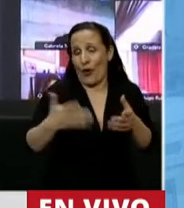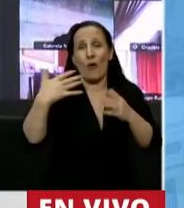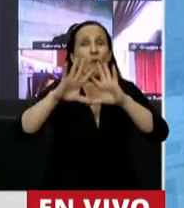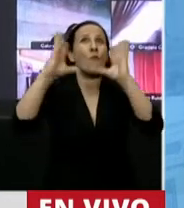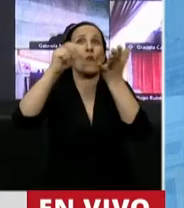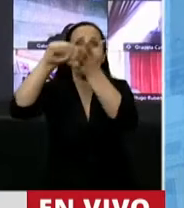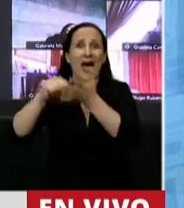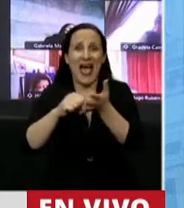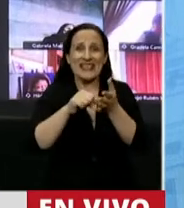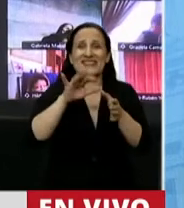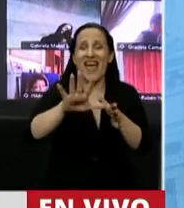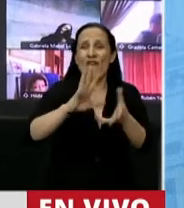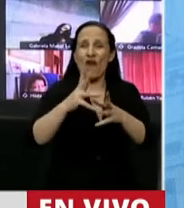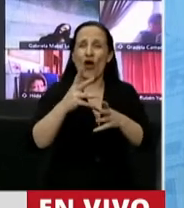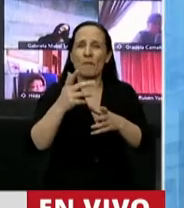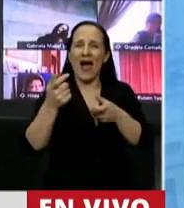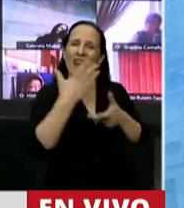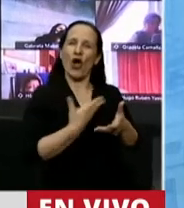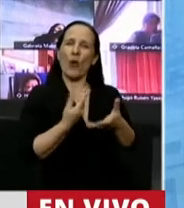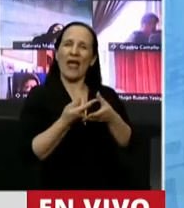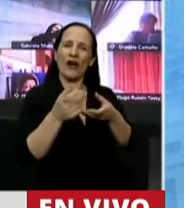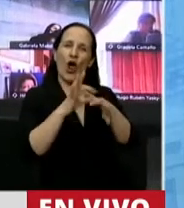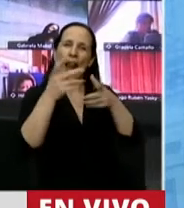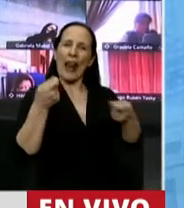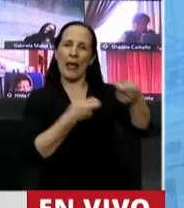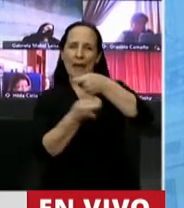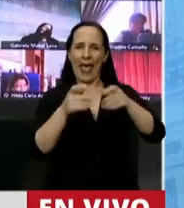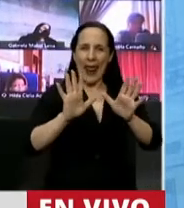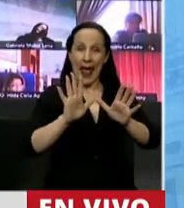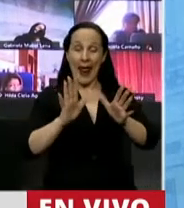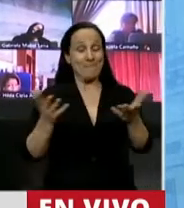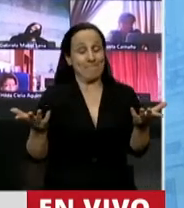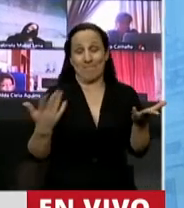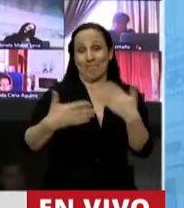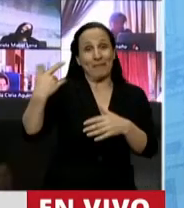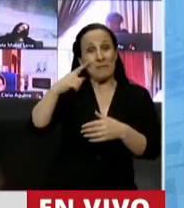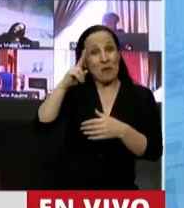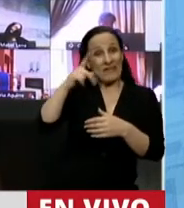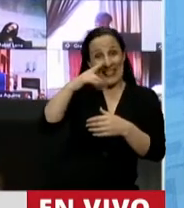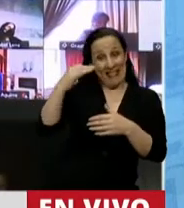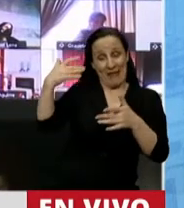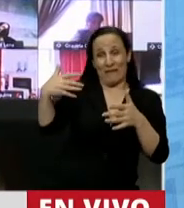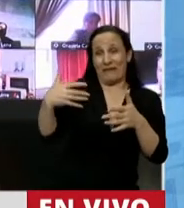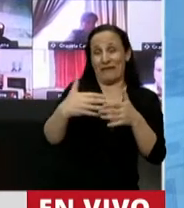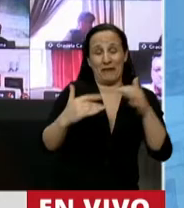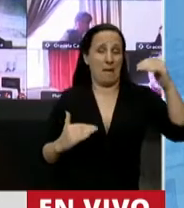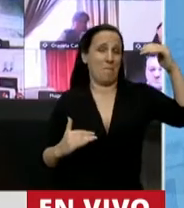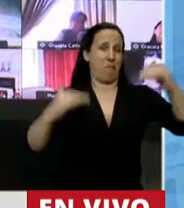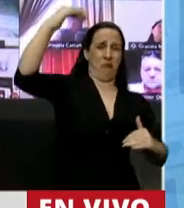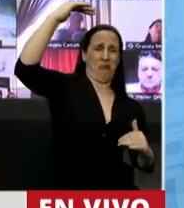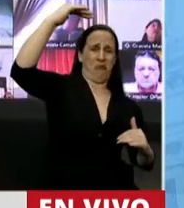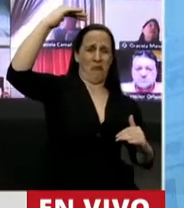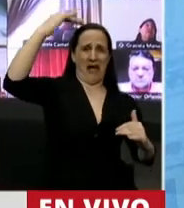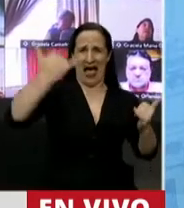mundo y en particular en estas pampas desde mediados de la década del 70, la desigualdad avanzó a pasos agigantados.